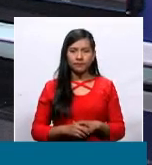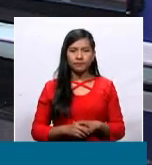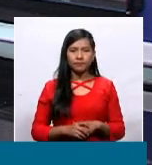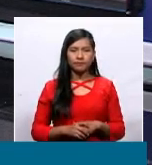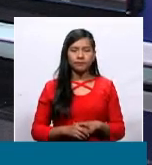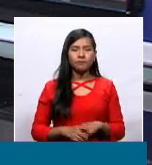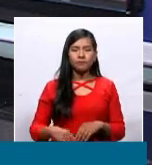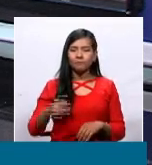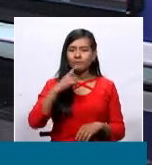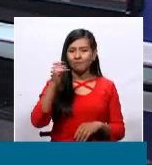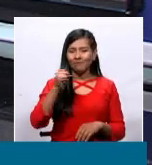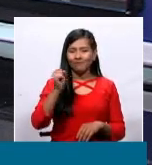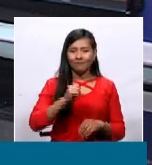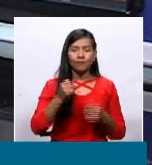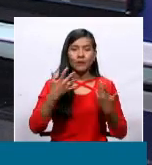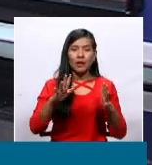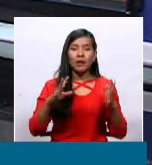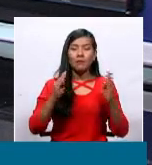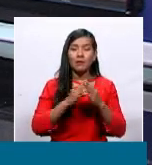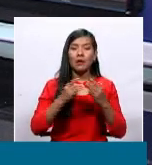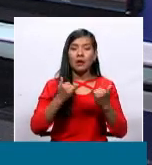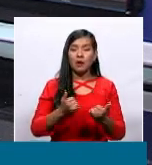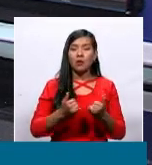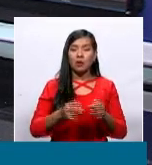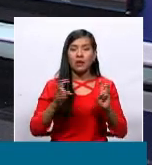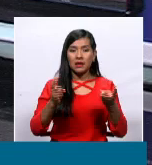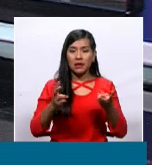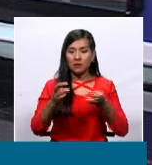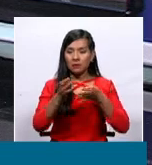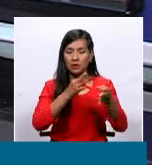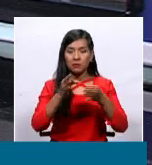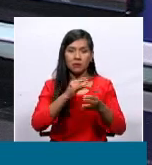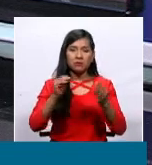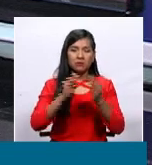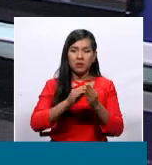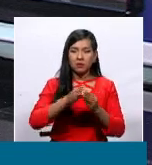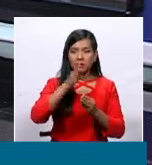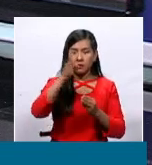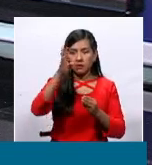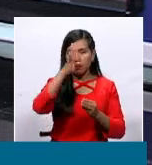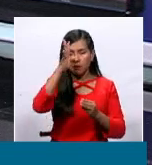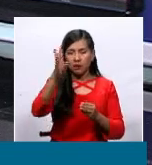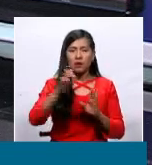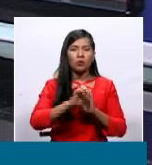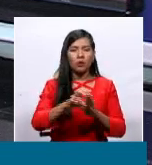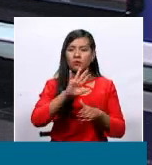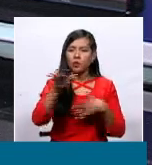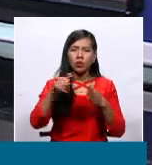Mira, claro, para no haber inflado por eso las expectativas y haber pensado que iba a haber